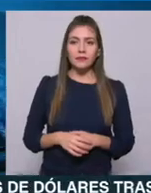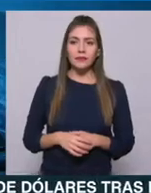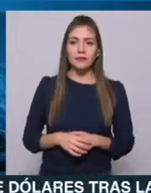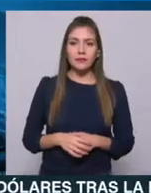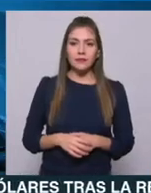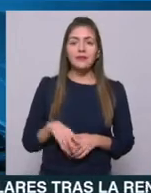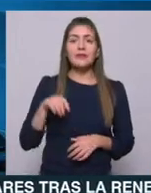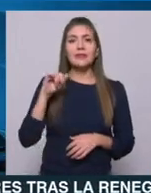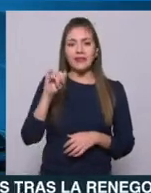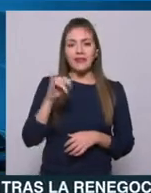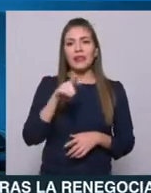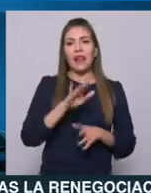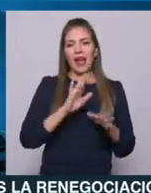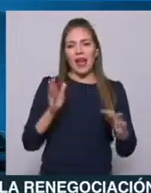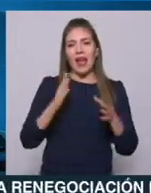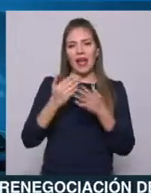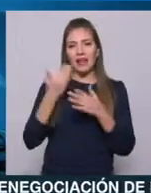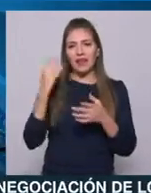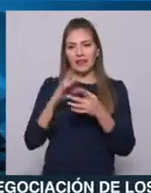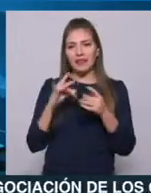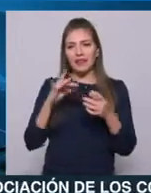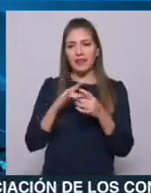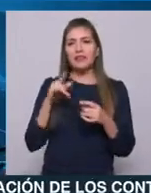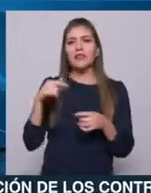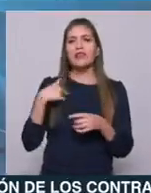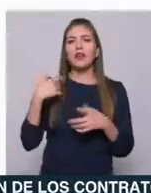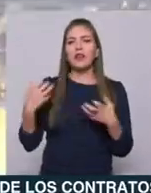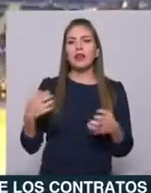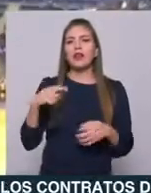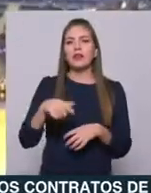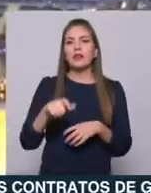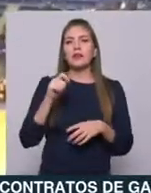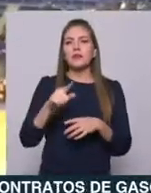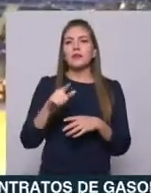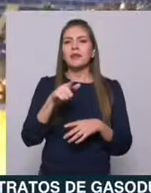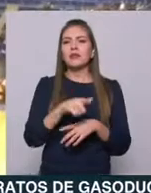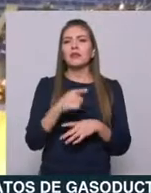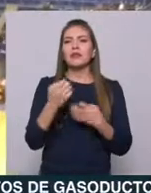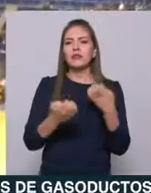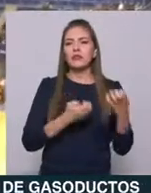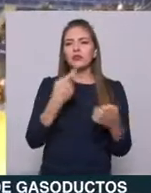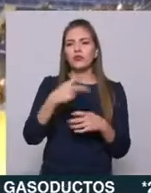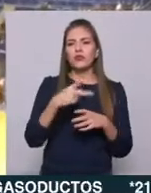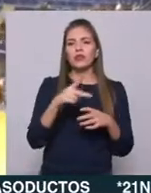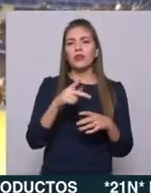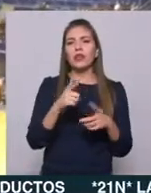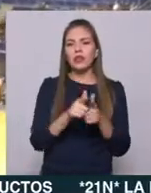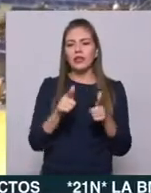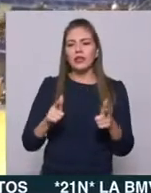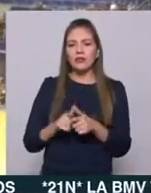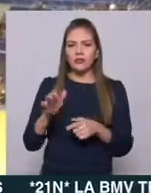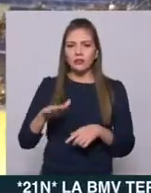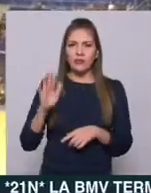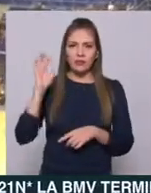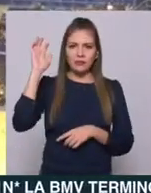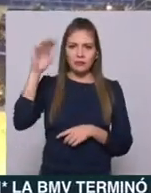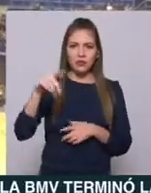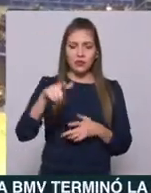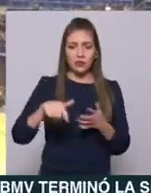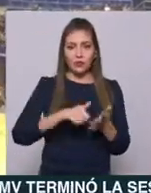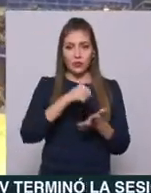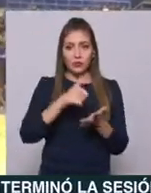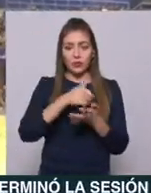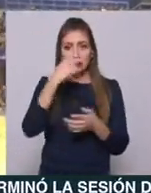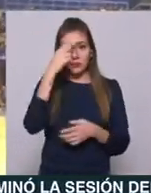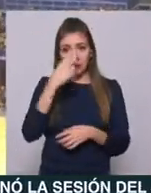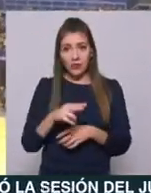Así es, Toño, como bien lo comentas, estoy aquí en el Gimnasio Juan de la Barrera, la casa de los capitanes, el equipo de baloncesto de la Ciudad de México, y justo el